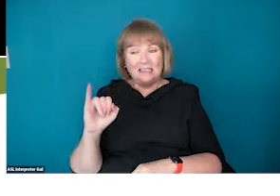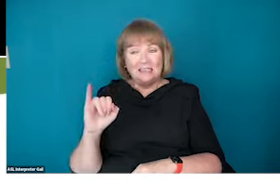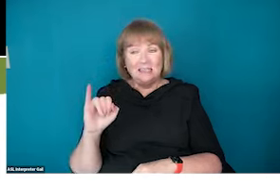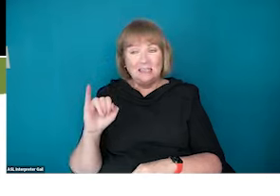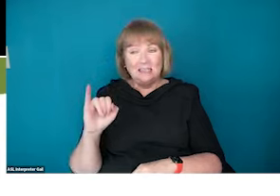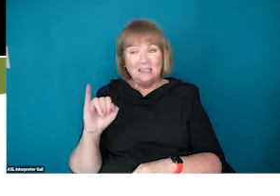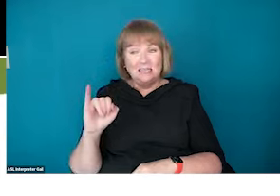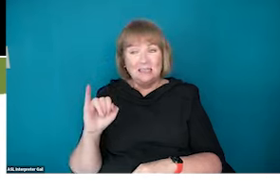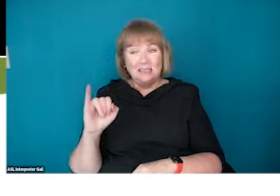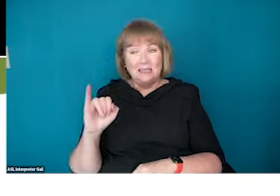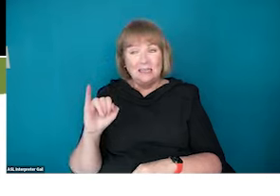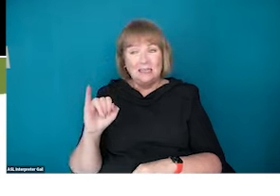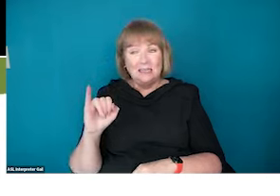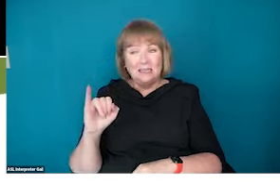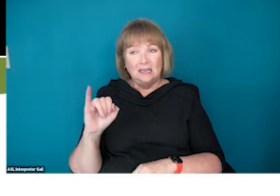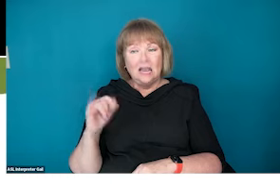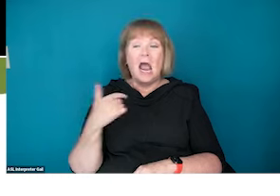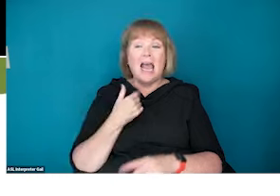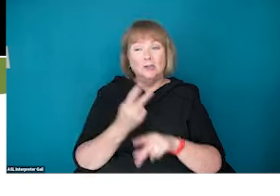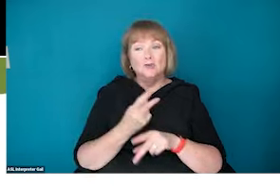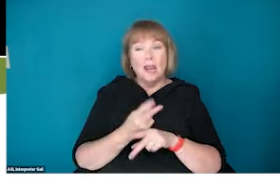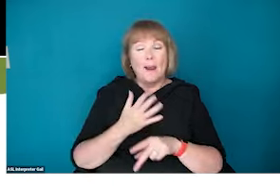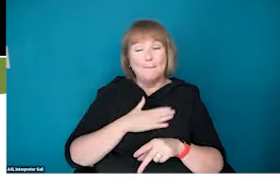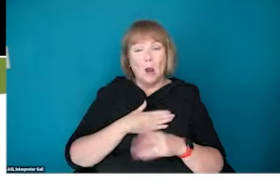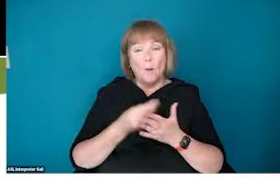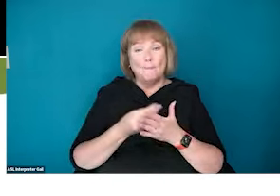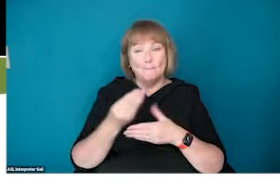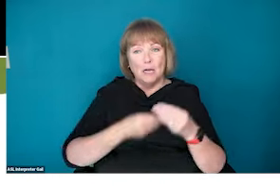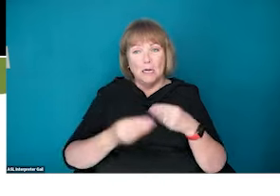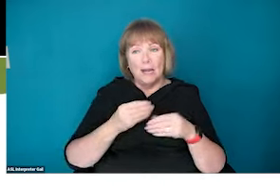puedo obtener seguridad social porque estoy trabajando y estoy...